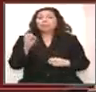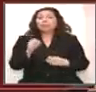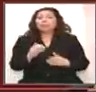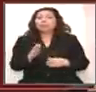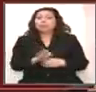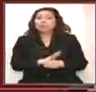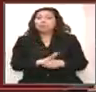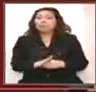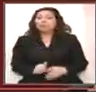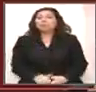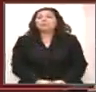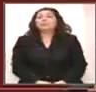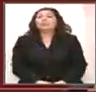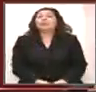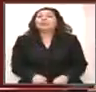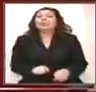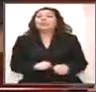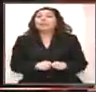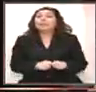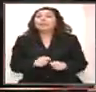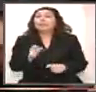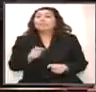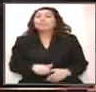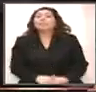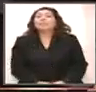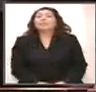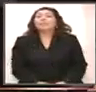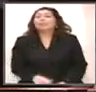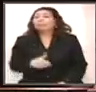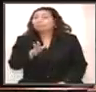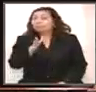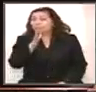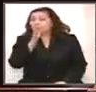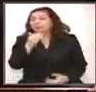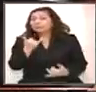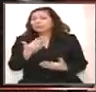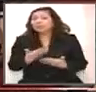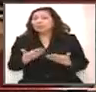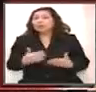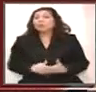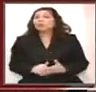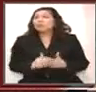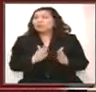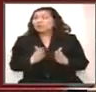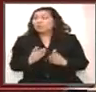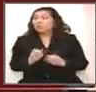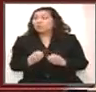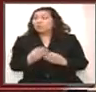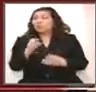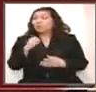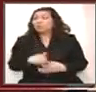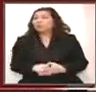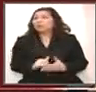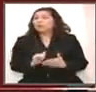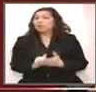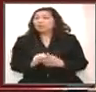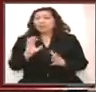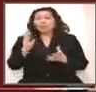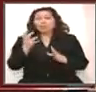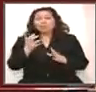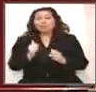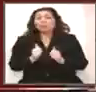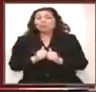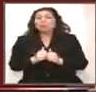y eficiente del delito de trata de personas. El desconocimiento de este delito ha determinado en muchas ocasiones que se confunda